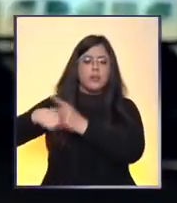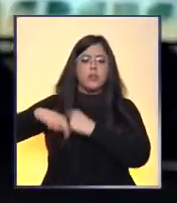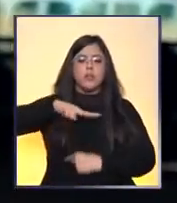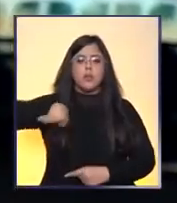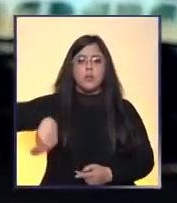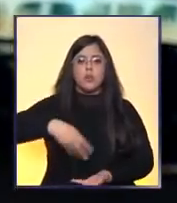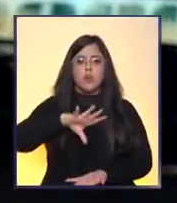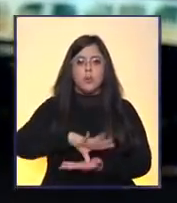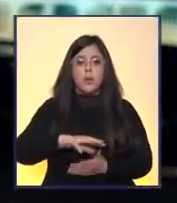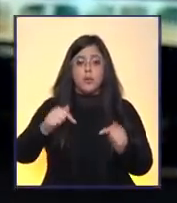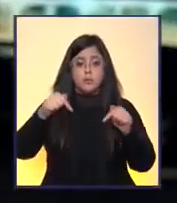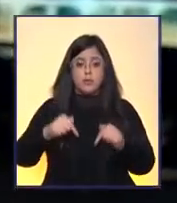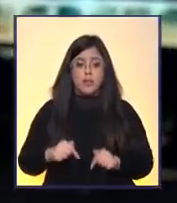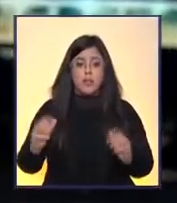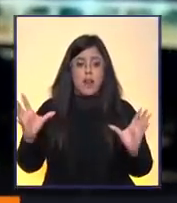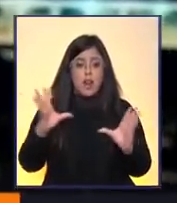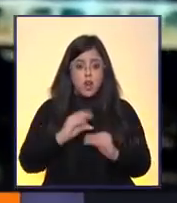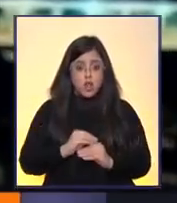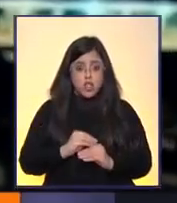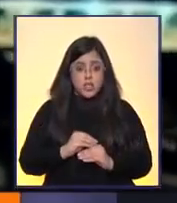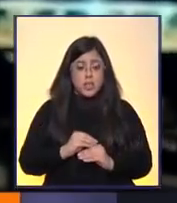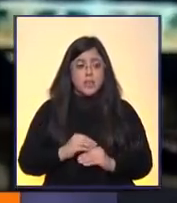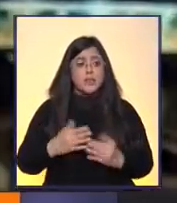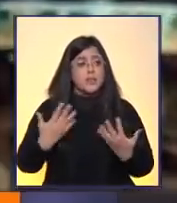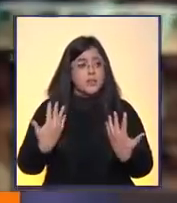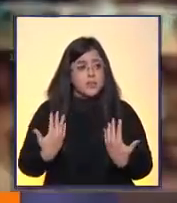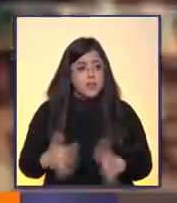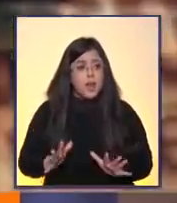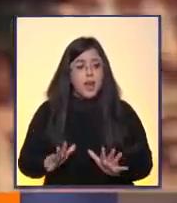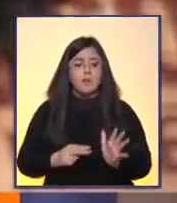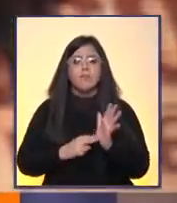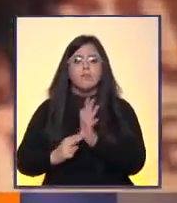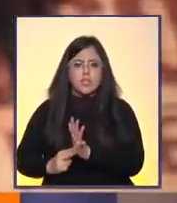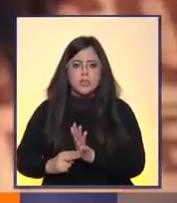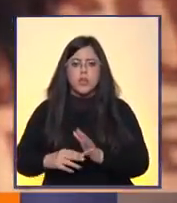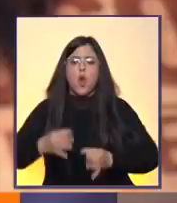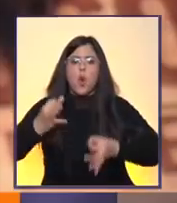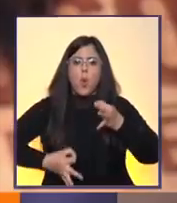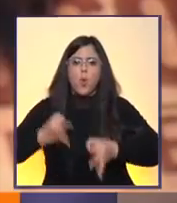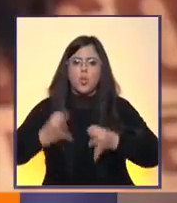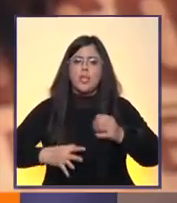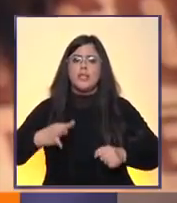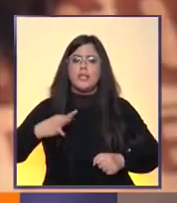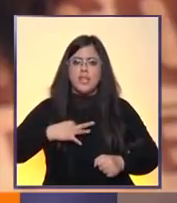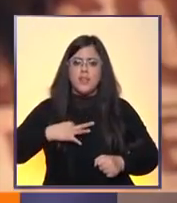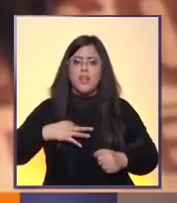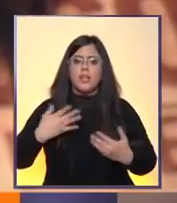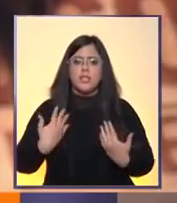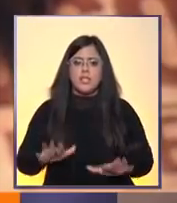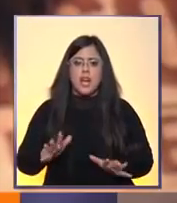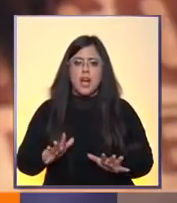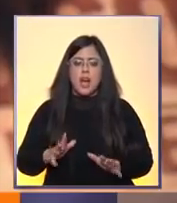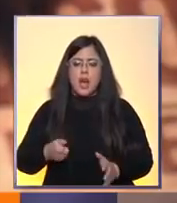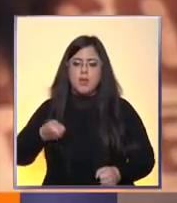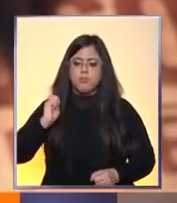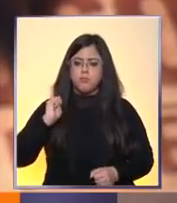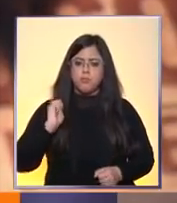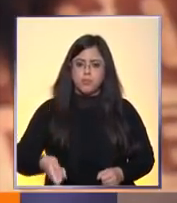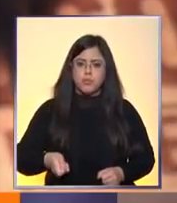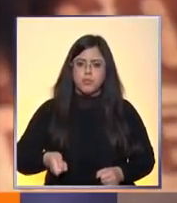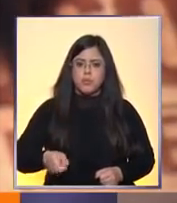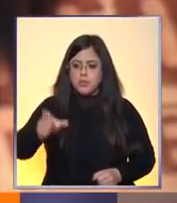Y esta noche revelamos un fallo inédito. La justicia civil condenó a un juez a indemnizar a las mujeres que acosó sexualmente. Lo